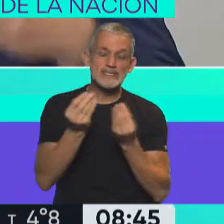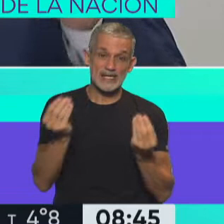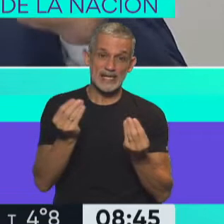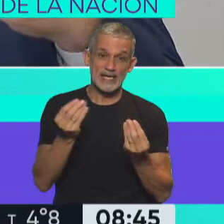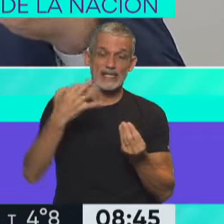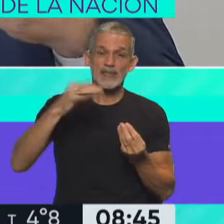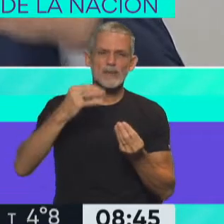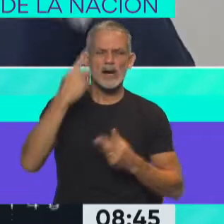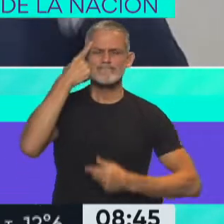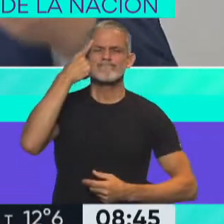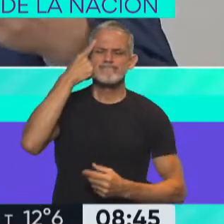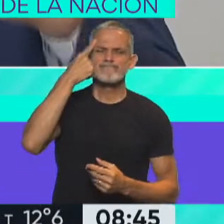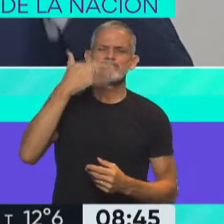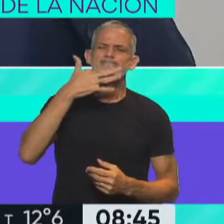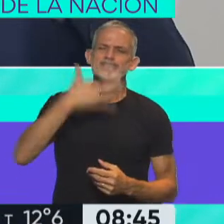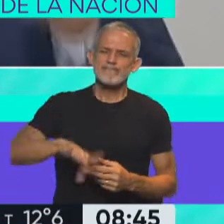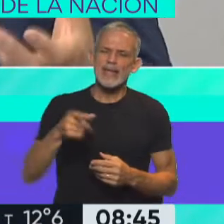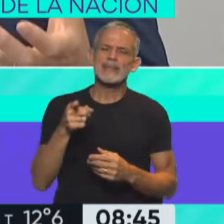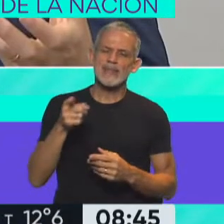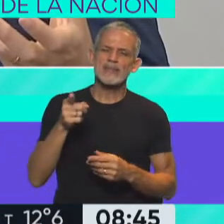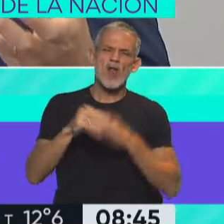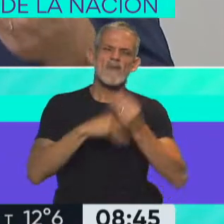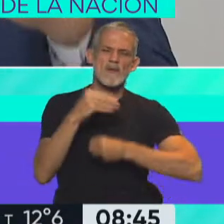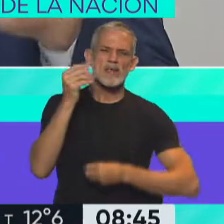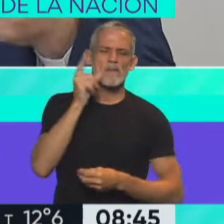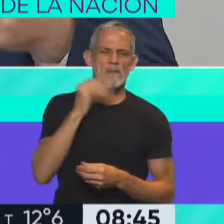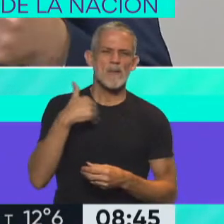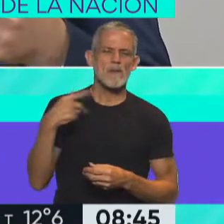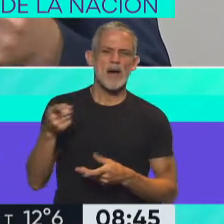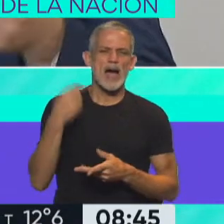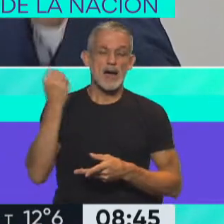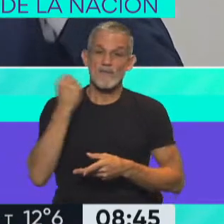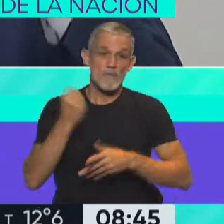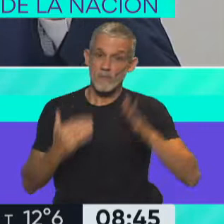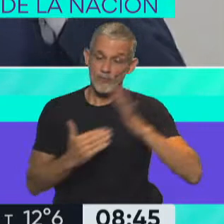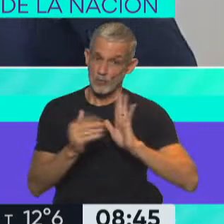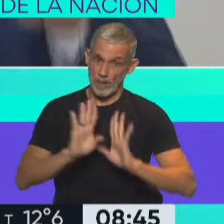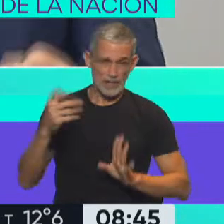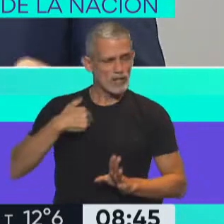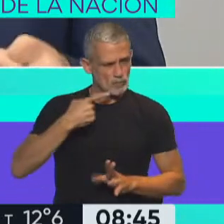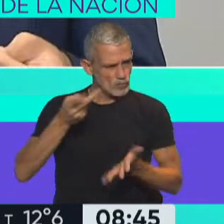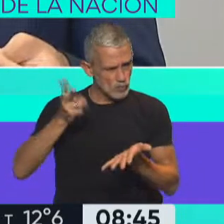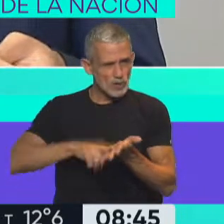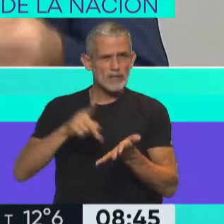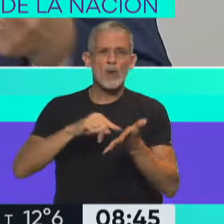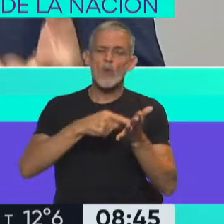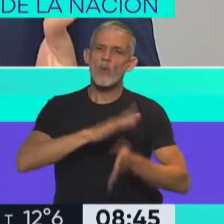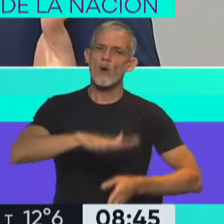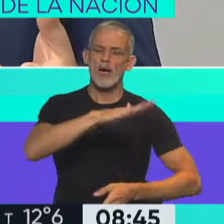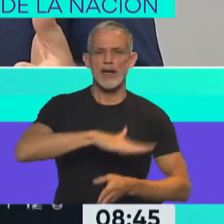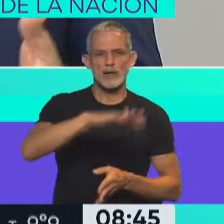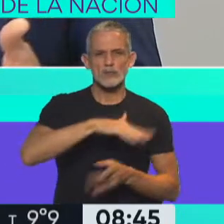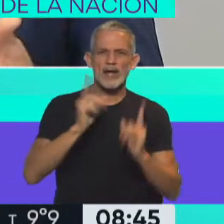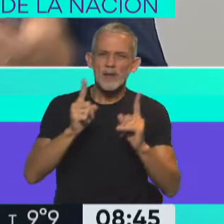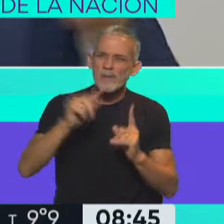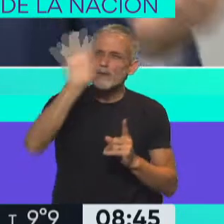tener la empatía de comprender, de ponerse en el lugar del otro. Por eso es fundamental, y yo voy a reiterarle a la Ciudad de Buenos Aires, como hago con todas